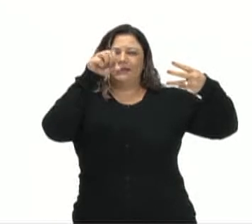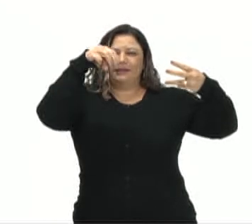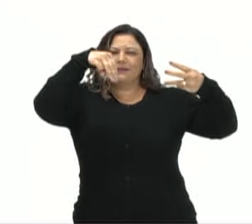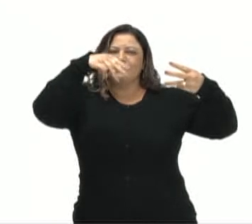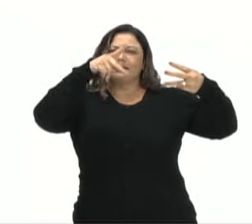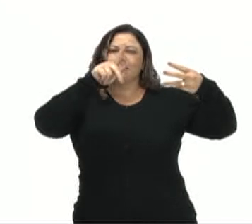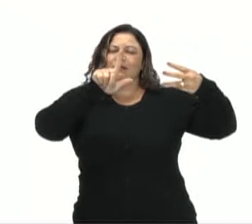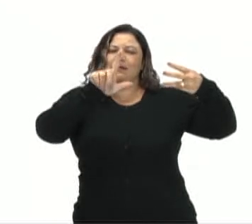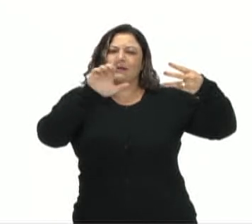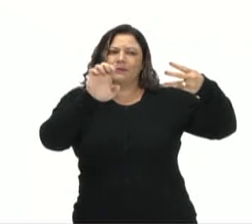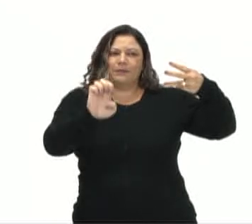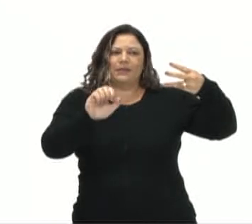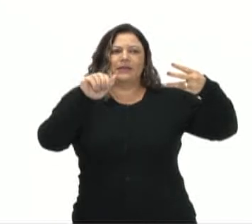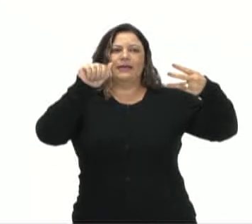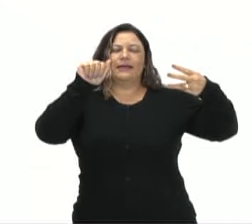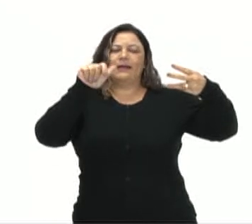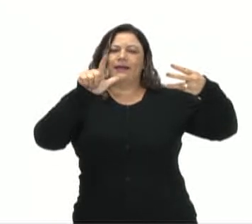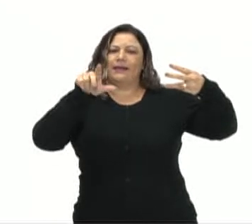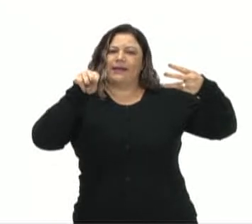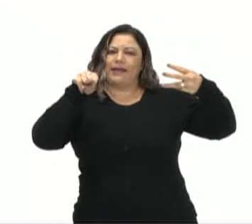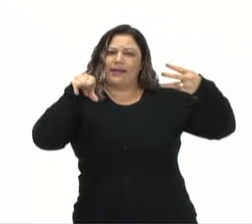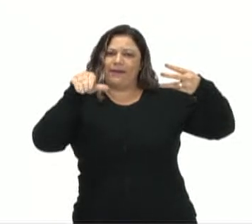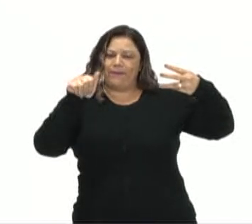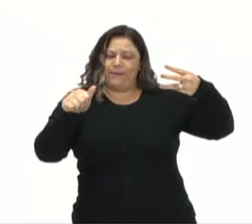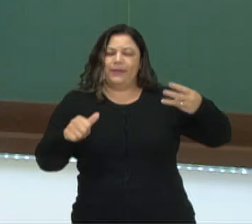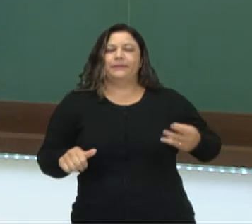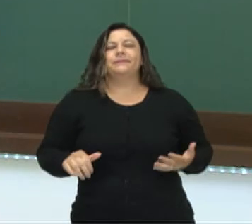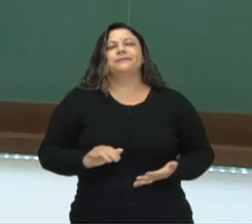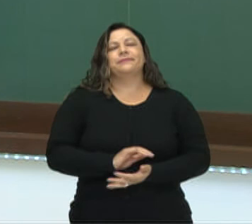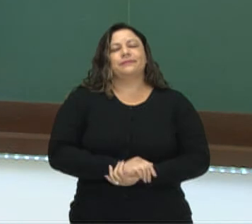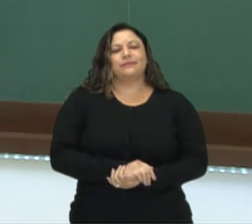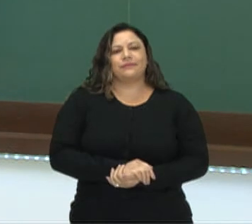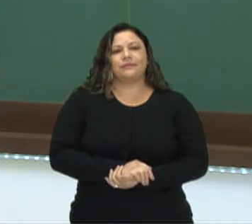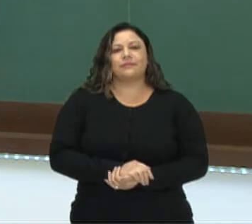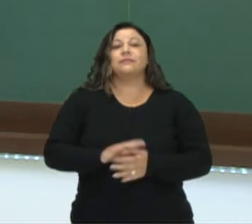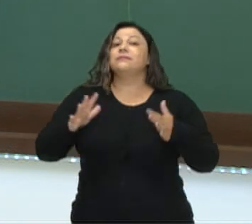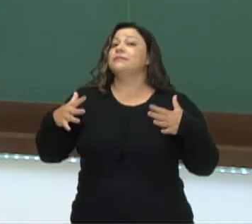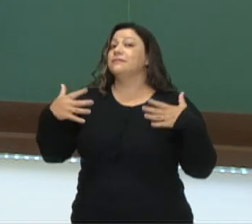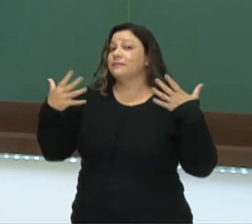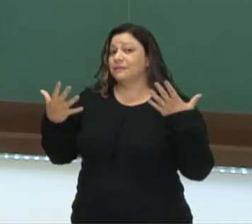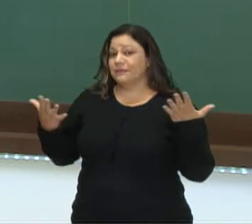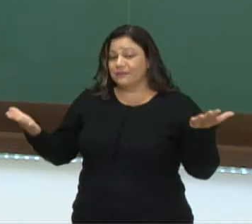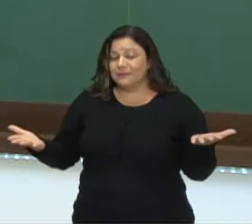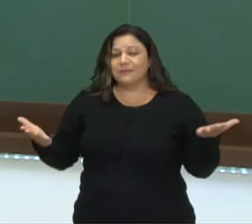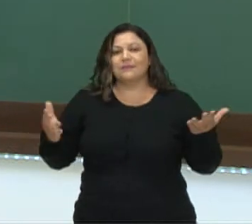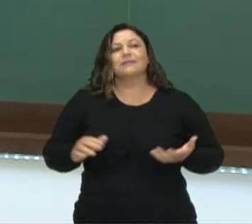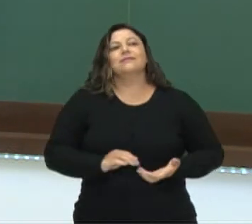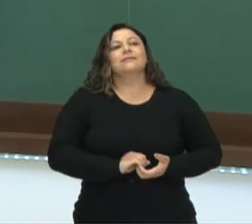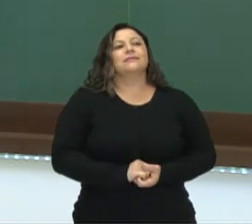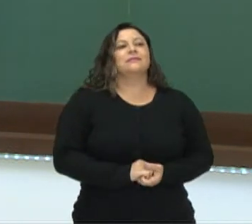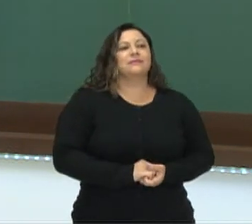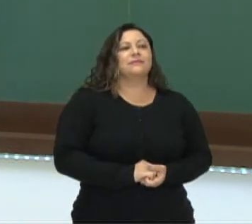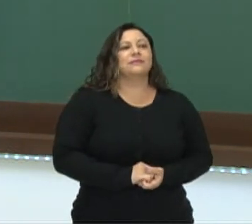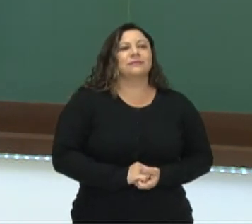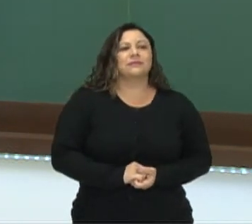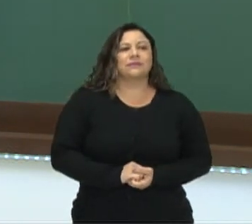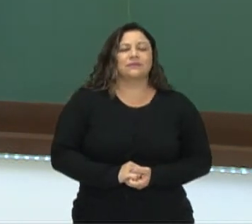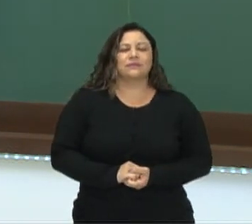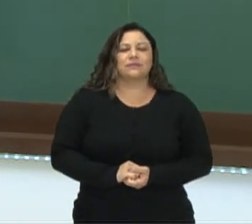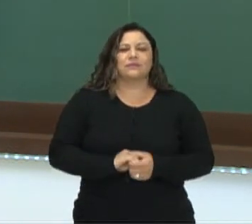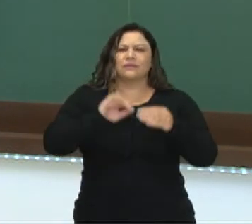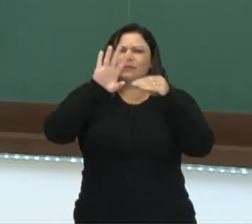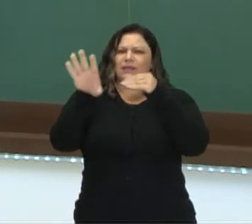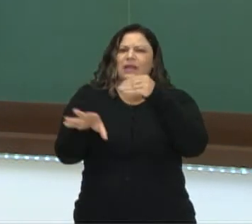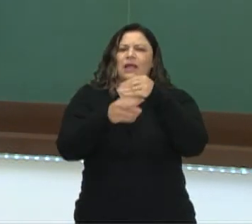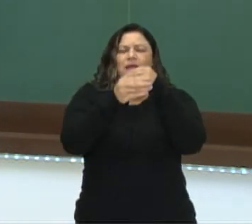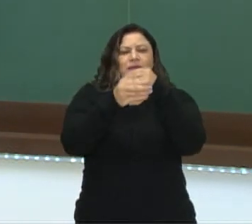no saber ajudar al ver gente pobre. Ou seja, retomando aqui, né? Eu